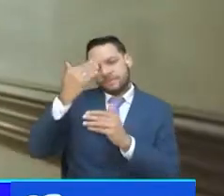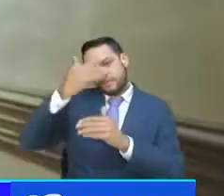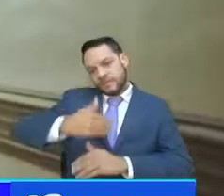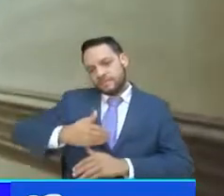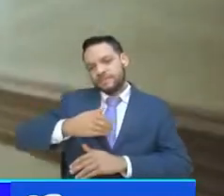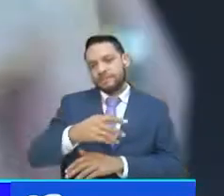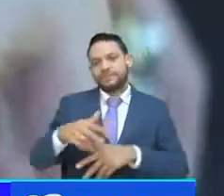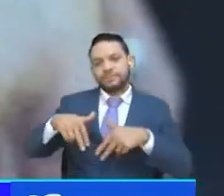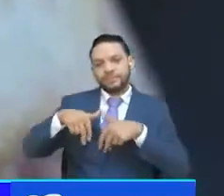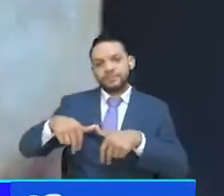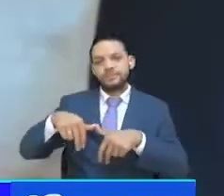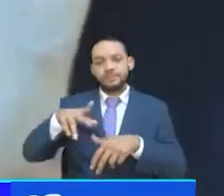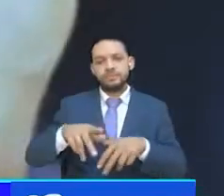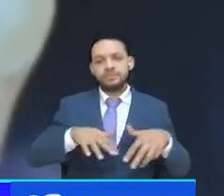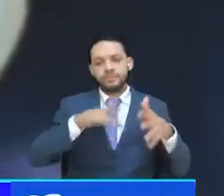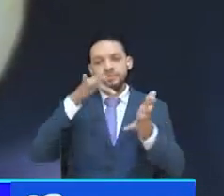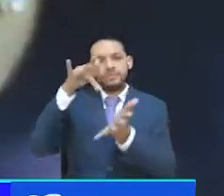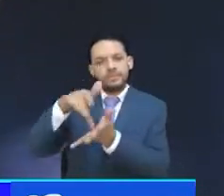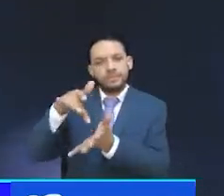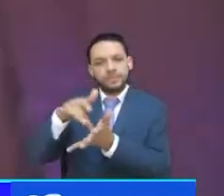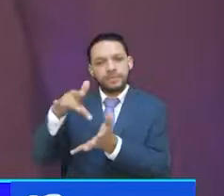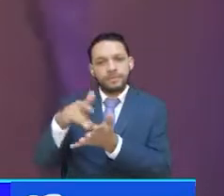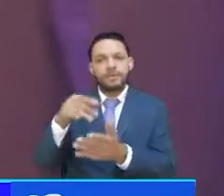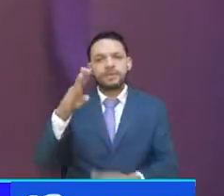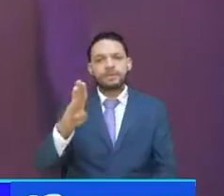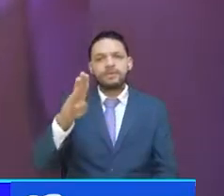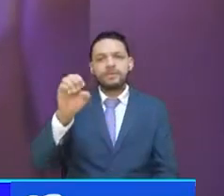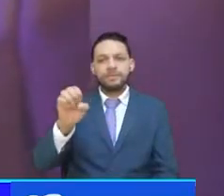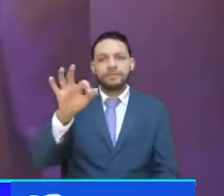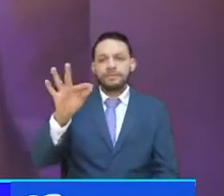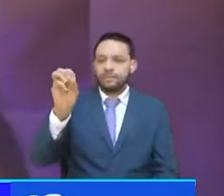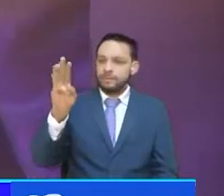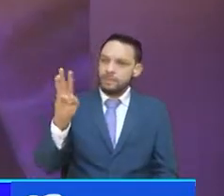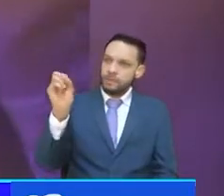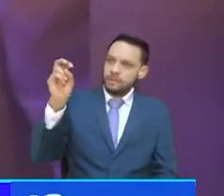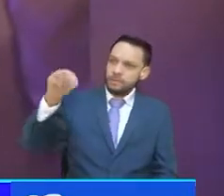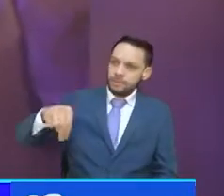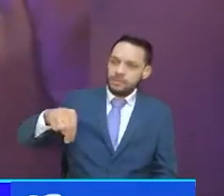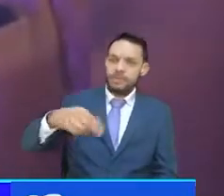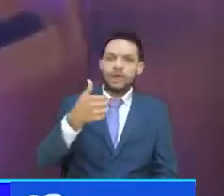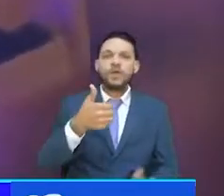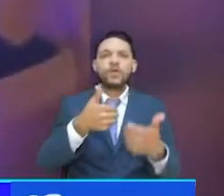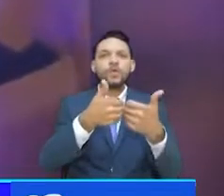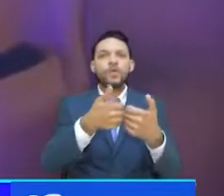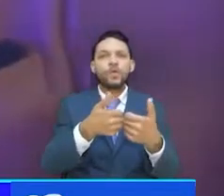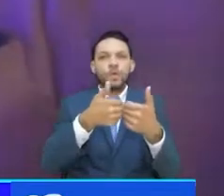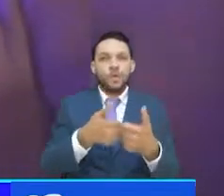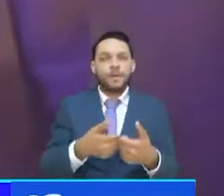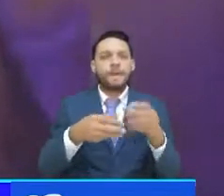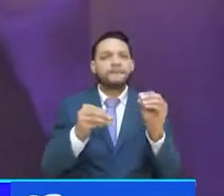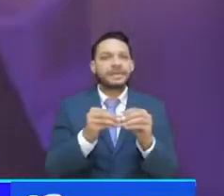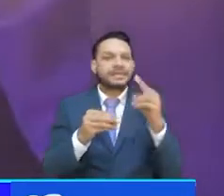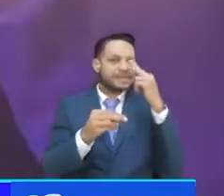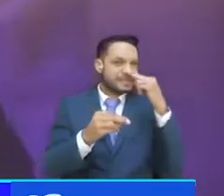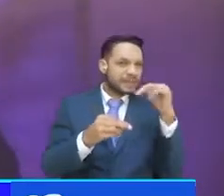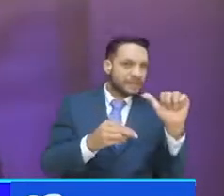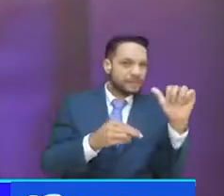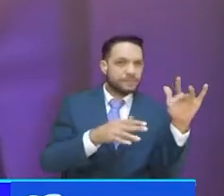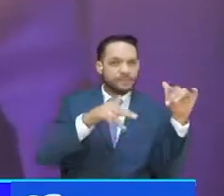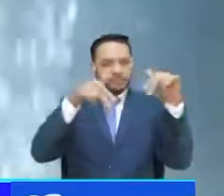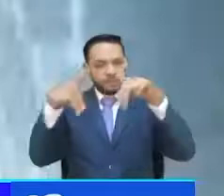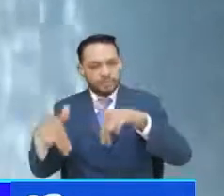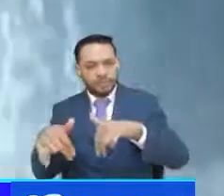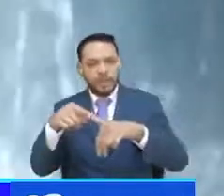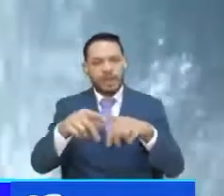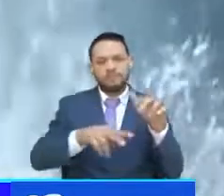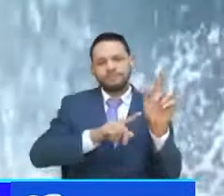asistió junto a Channing Tatum al estreno de Batman, donde Zoe Kravitz, novia de Channing e hija de Lisa Bonet, interpreta a